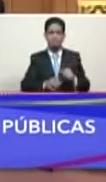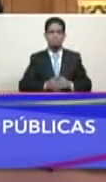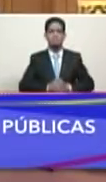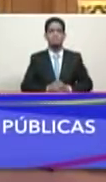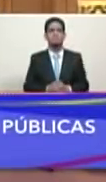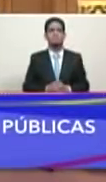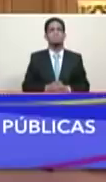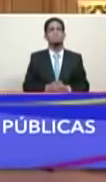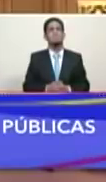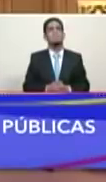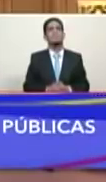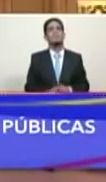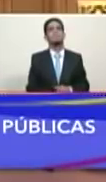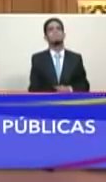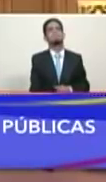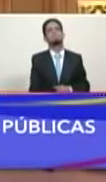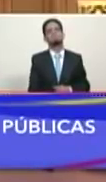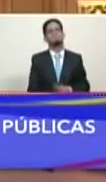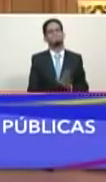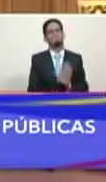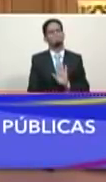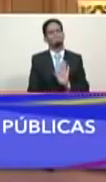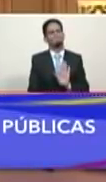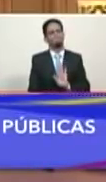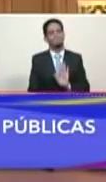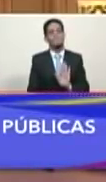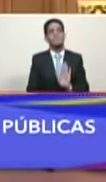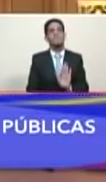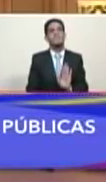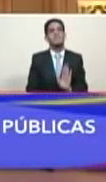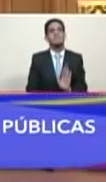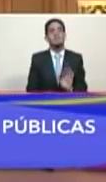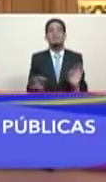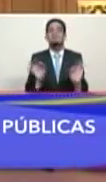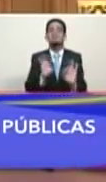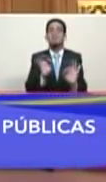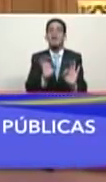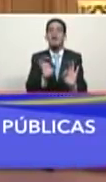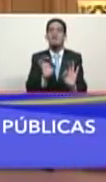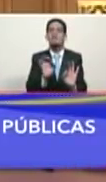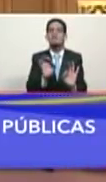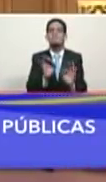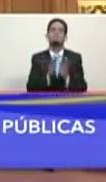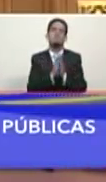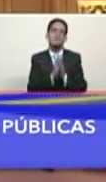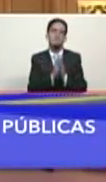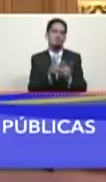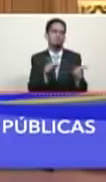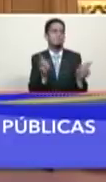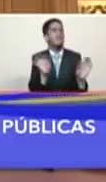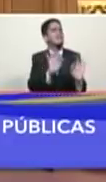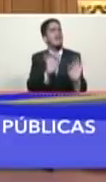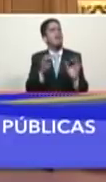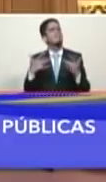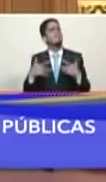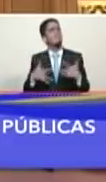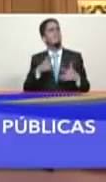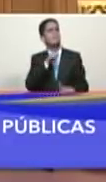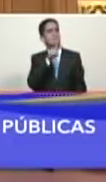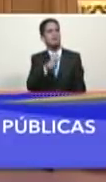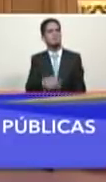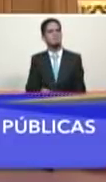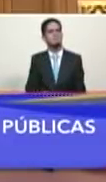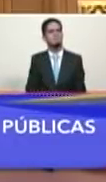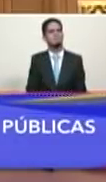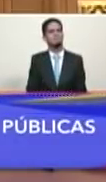Y no es, no, miren, compañero, que nadie se sienta mal. Porque quien se puede sentir